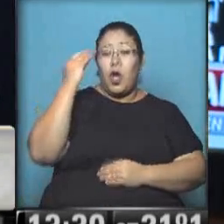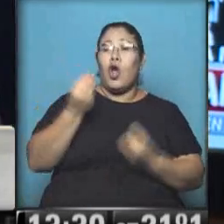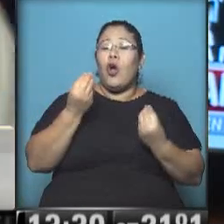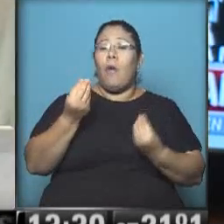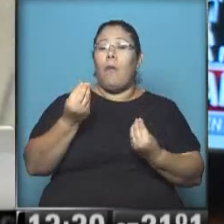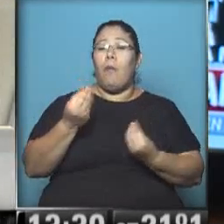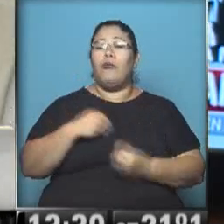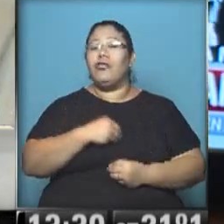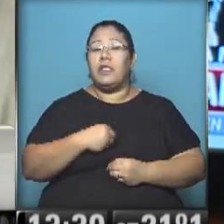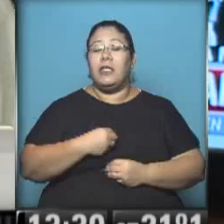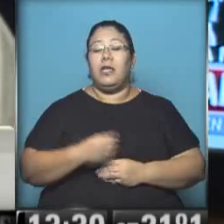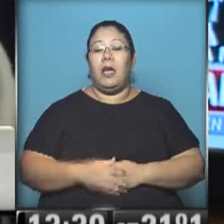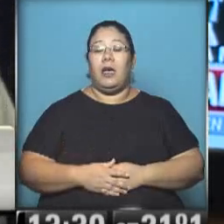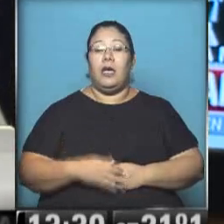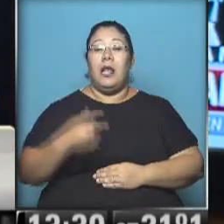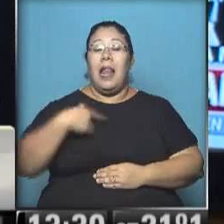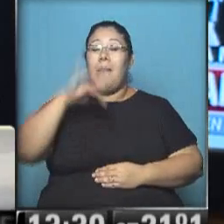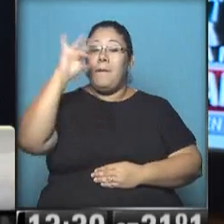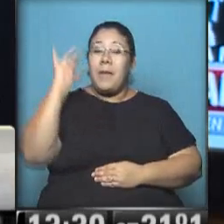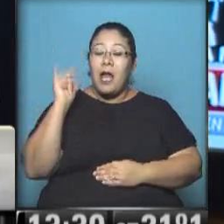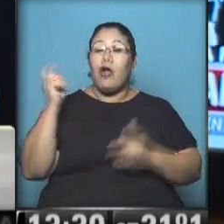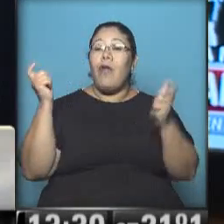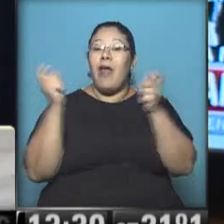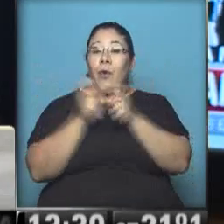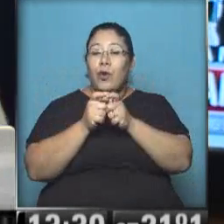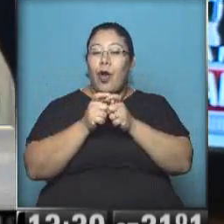con la presidenta, pero el día miércoles hubo una reunión en